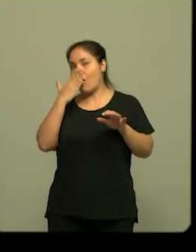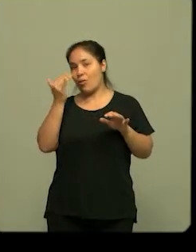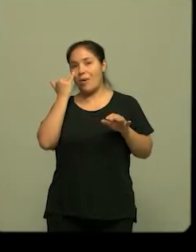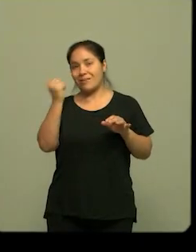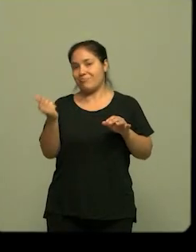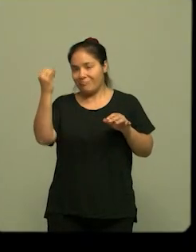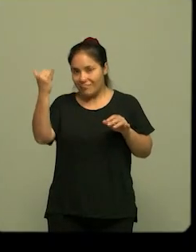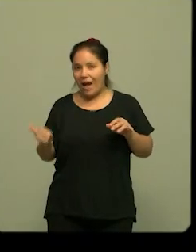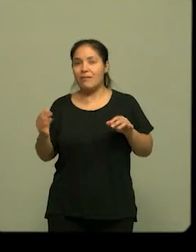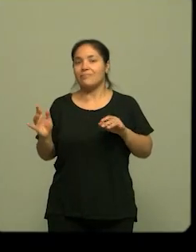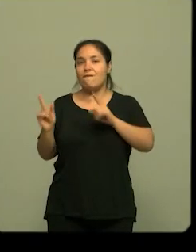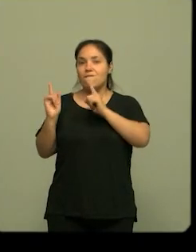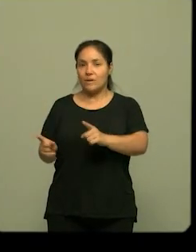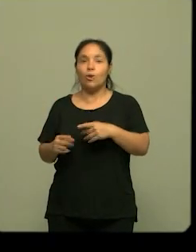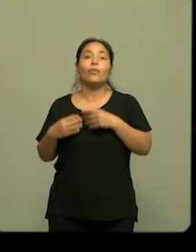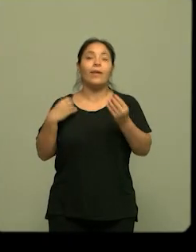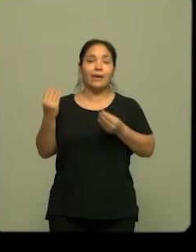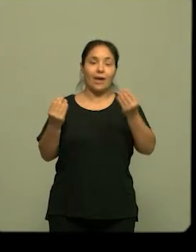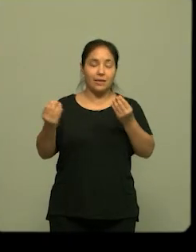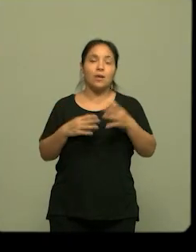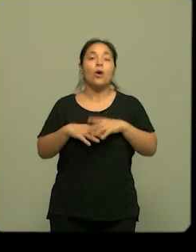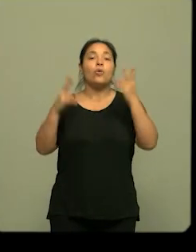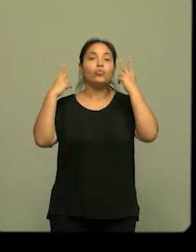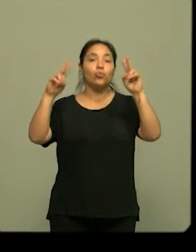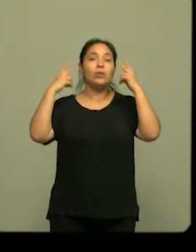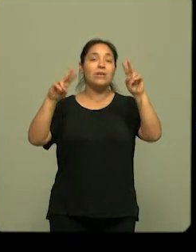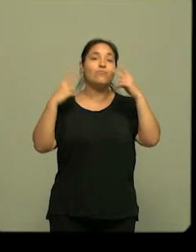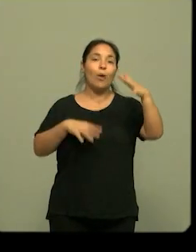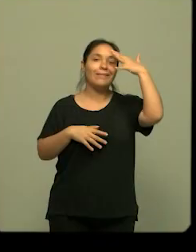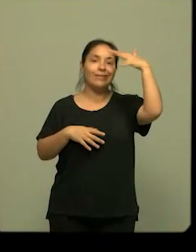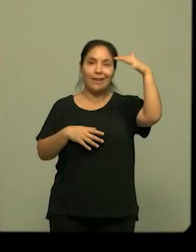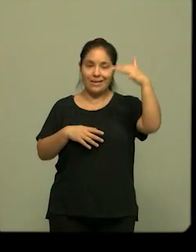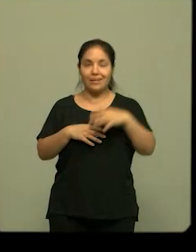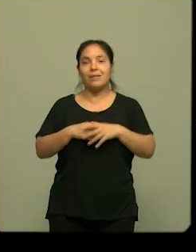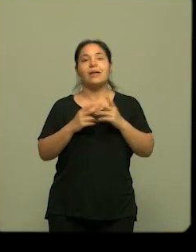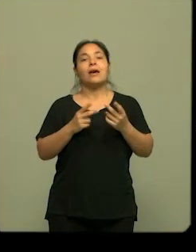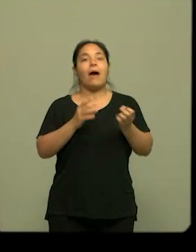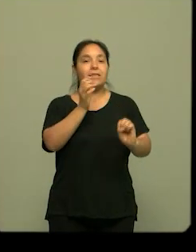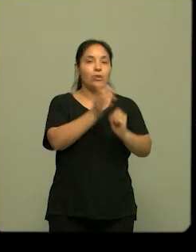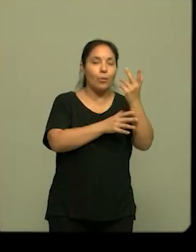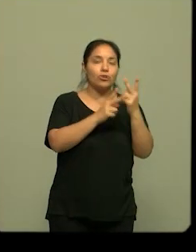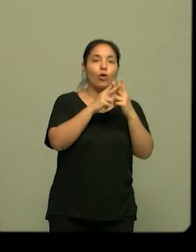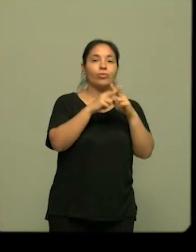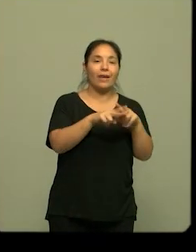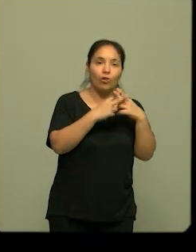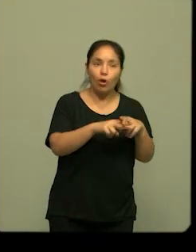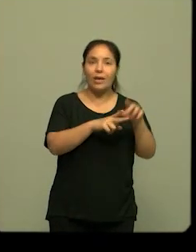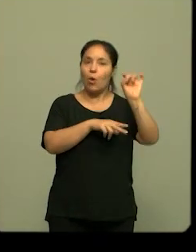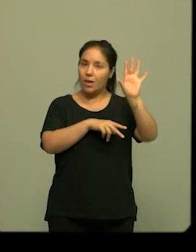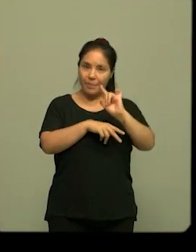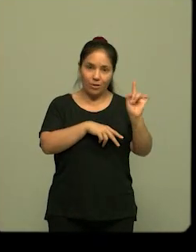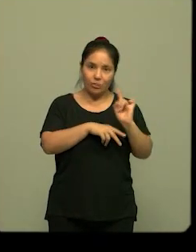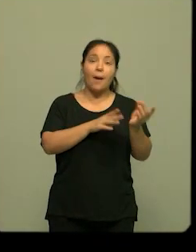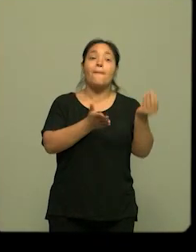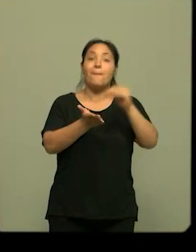consolidado, que se llama los destinos turísticos inteligentes, que no tiene que ver solamente con la innovación y la tecnología, que si bien son dos de las aristas, tiene que